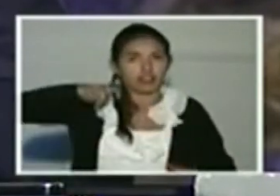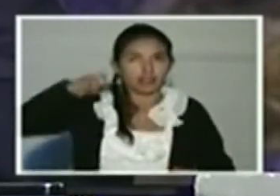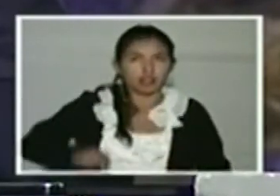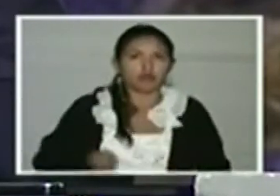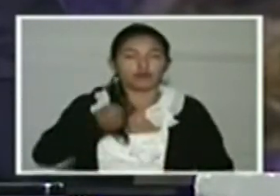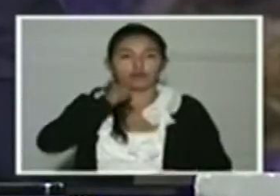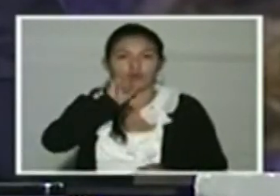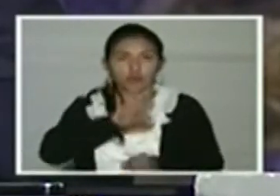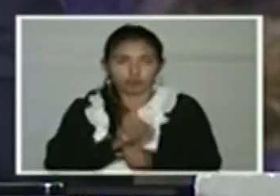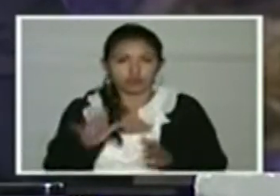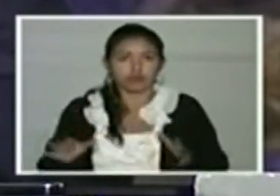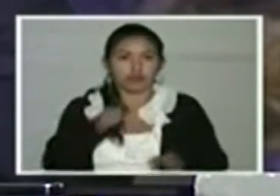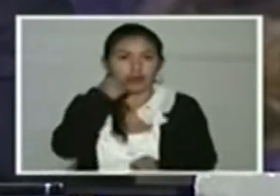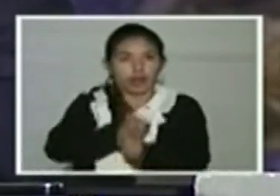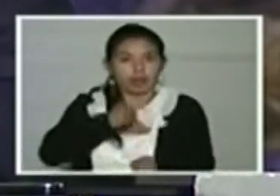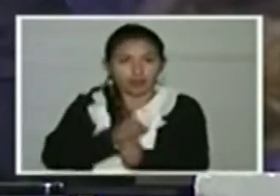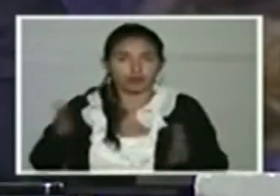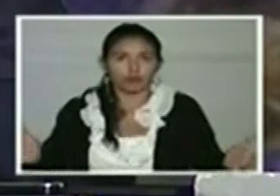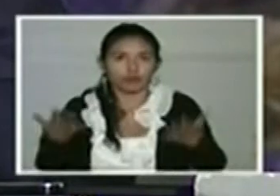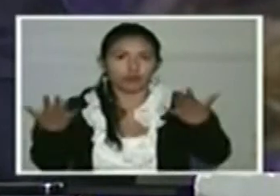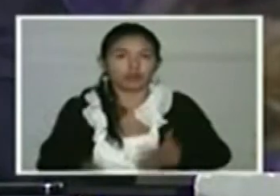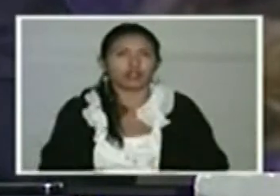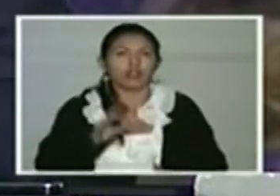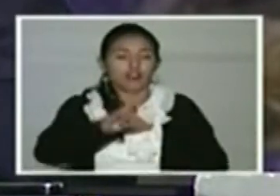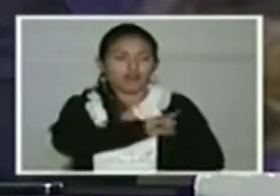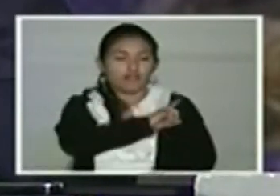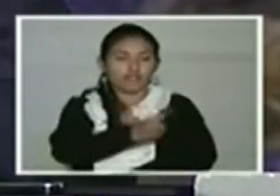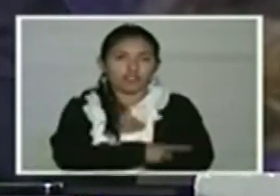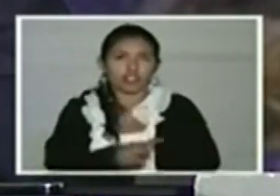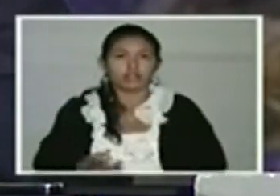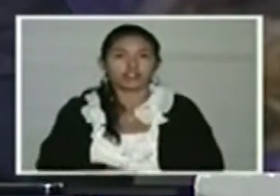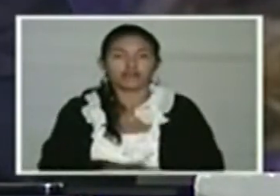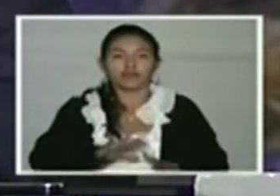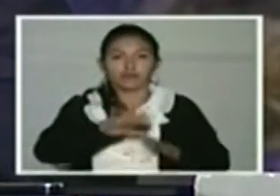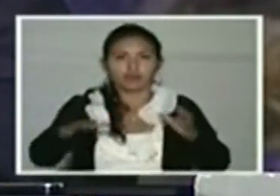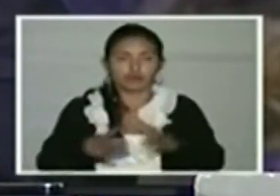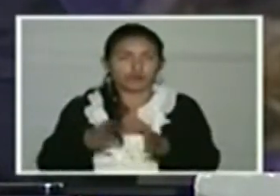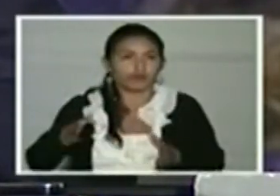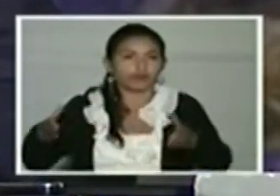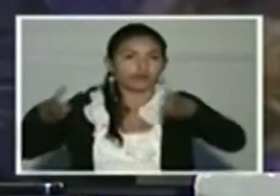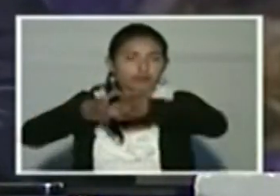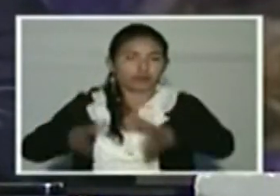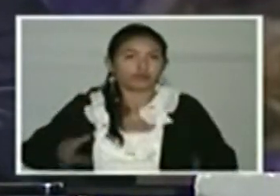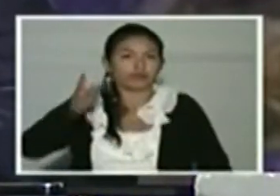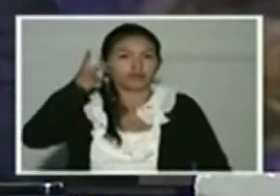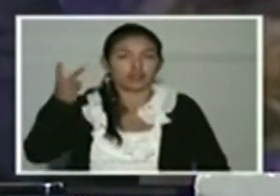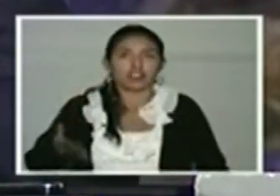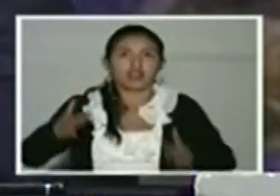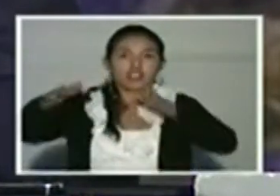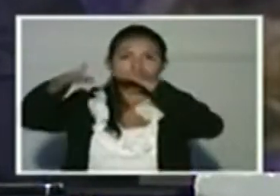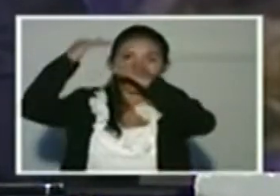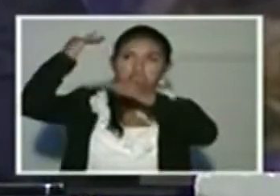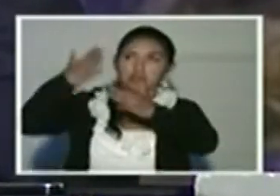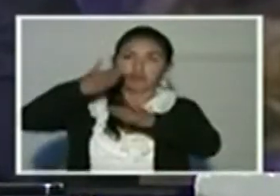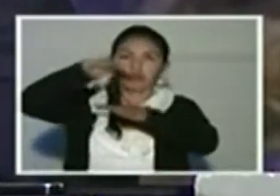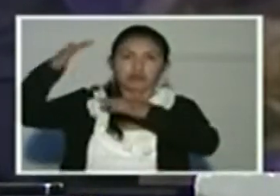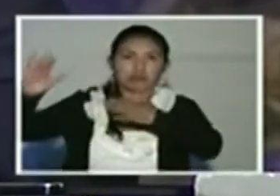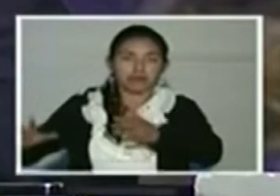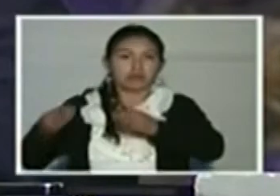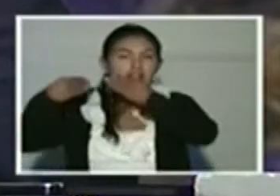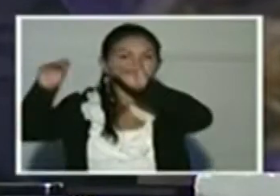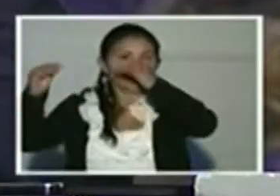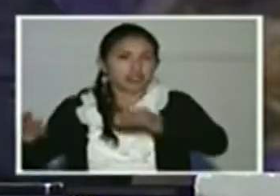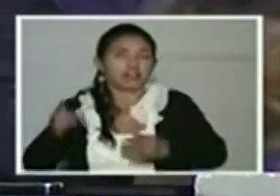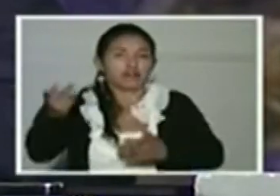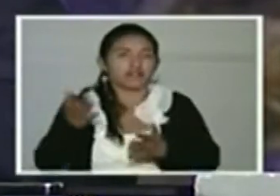potencialidades laborales con fuerza popular se acabarán los colegios de esteras y techos de plástico como los jóvenes son nuestra